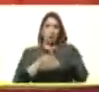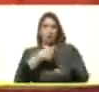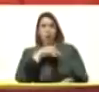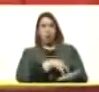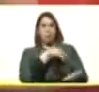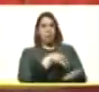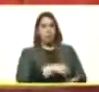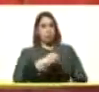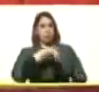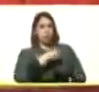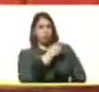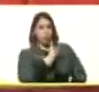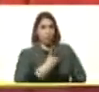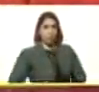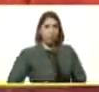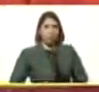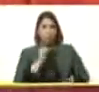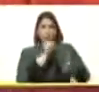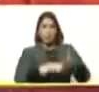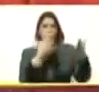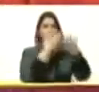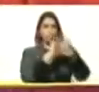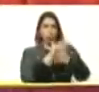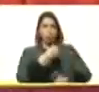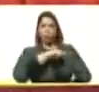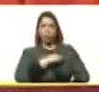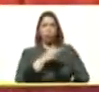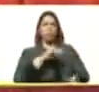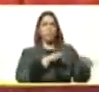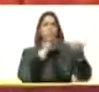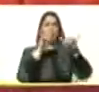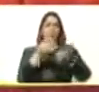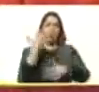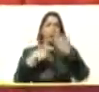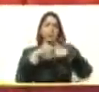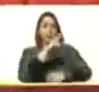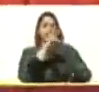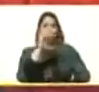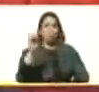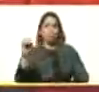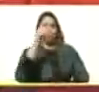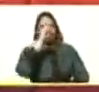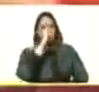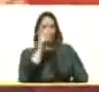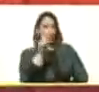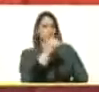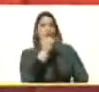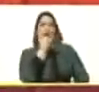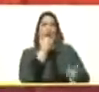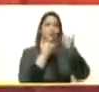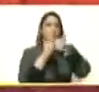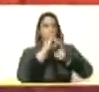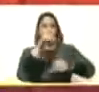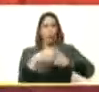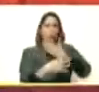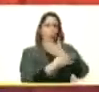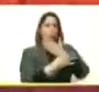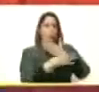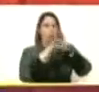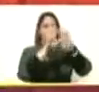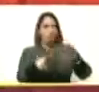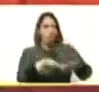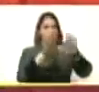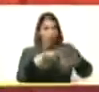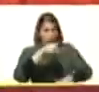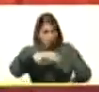Nosotros, presidente, sin duda alguna somos los mismos de hace 200 años. Que no se equivoque Guaidó y sus lacayos, aquí hay